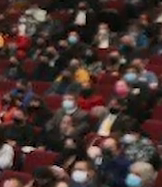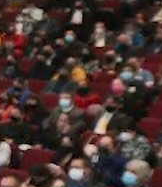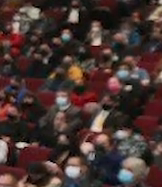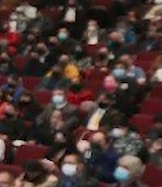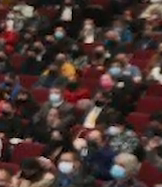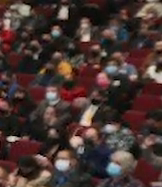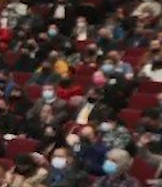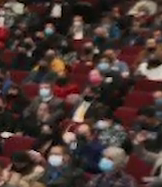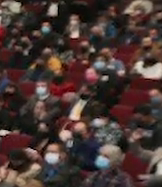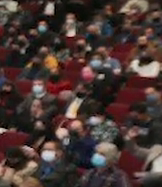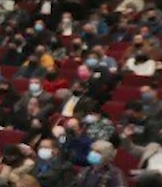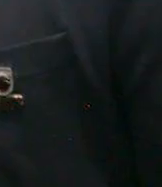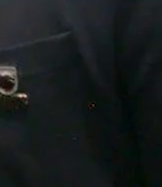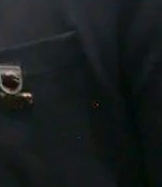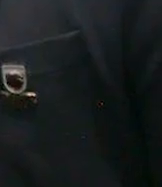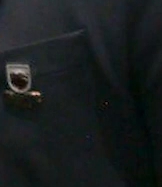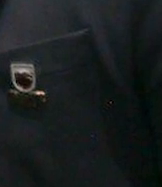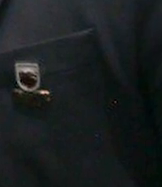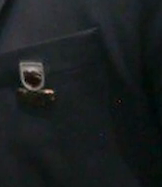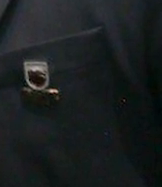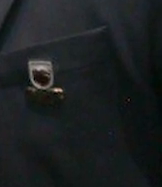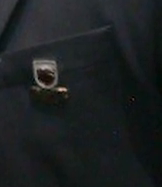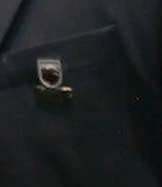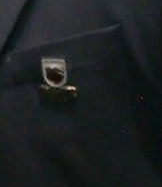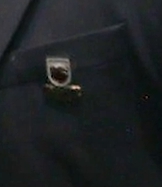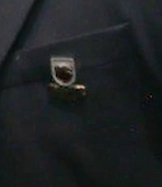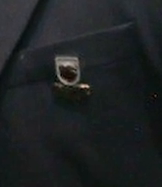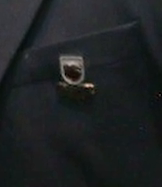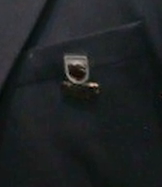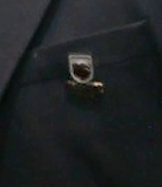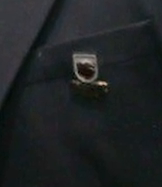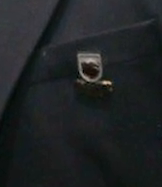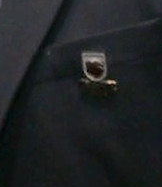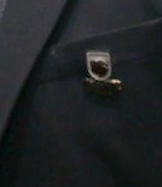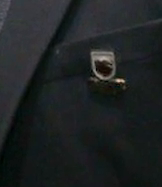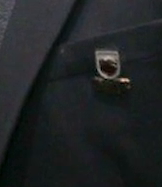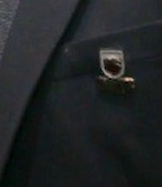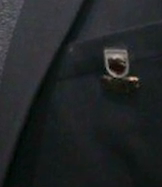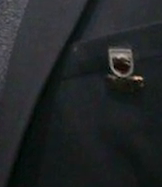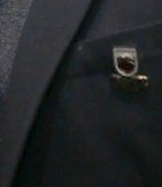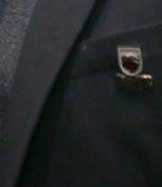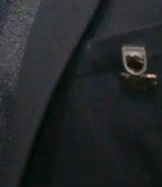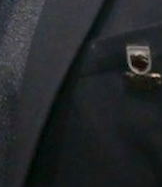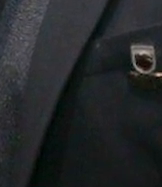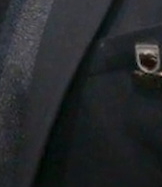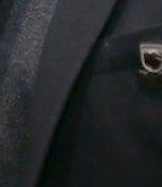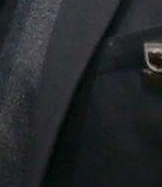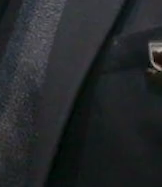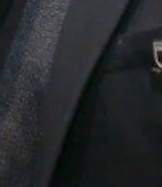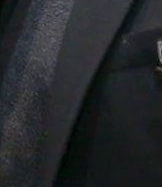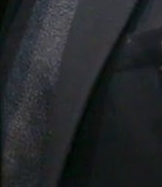mejores mecanismos de control y vigilancia del ejercicio del servicio público, la aplicación de recursos y la